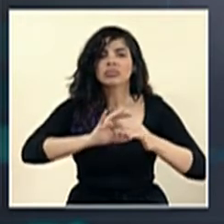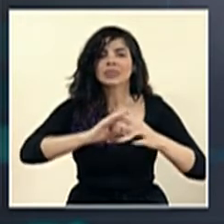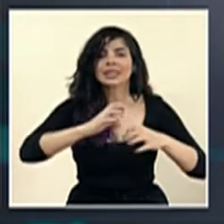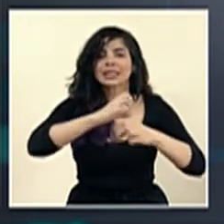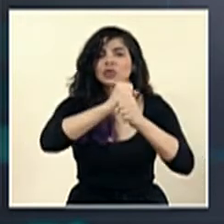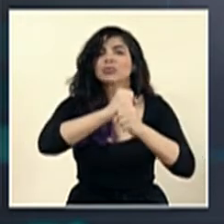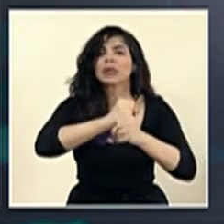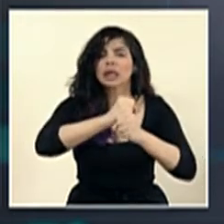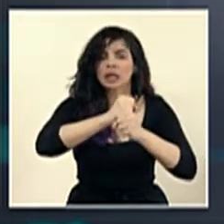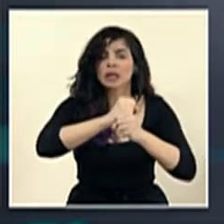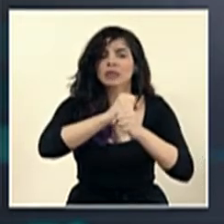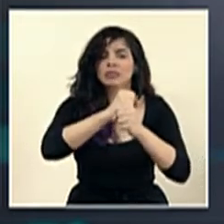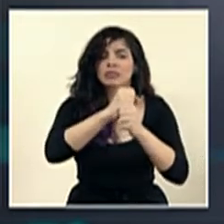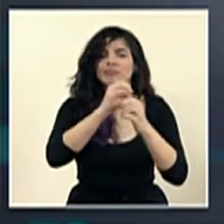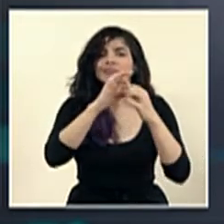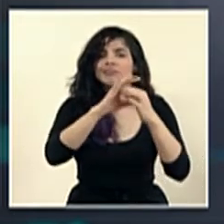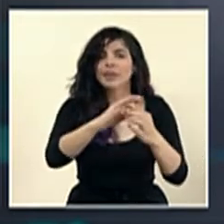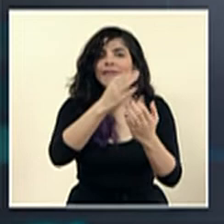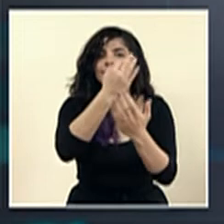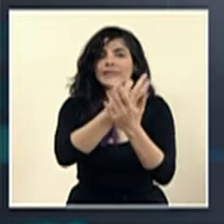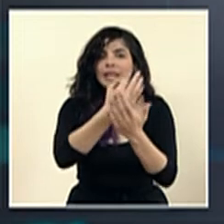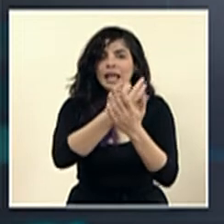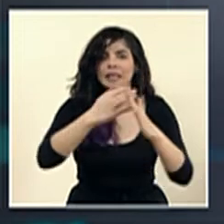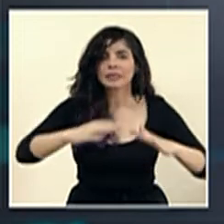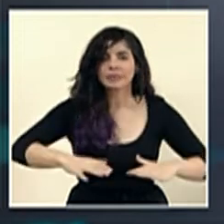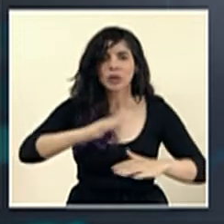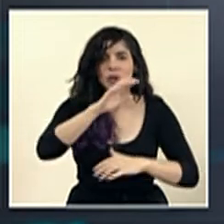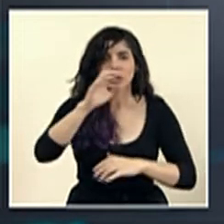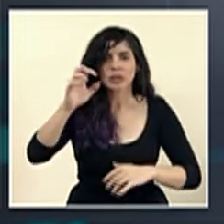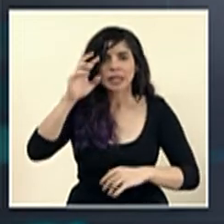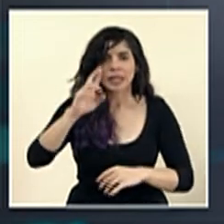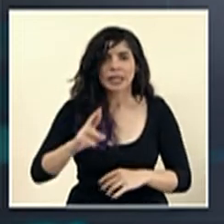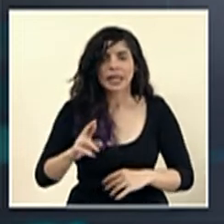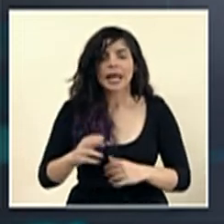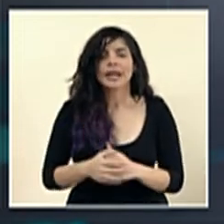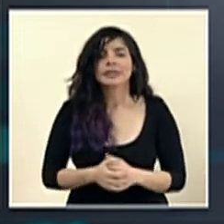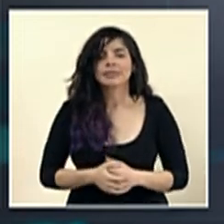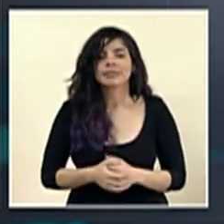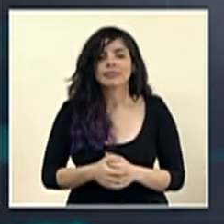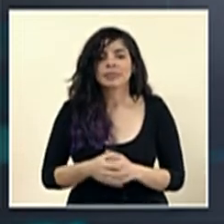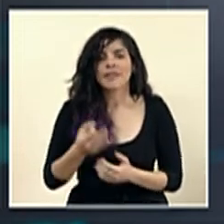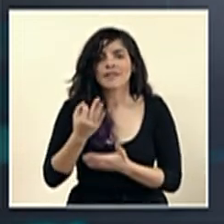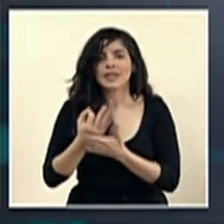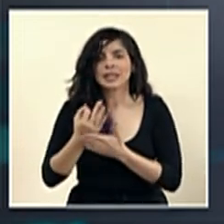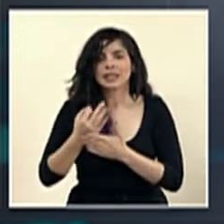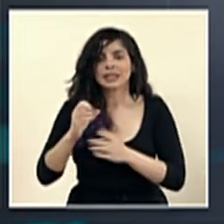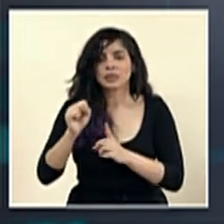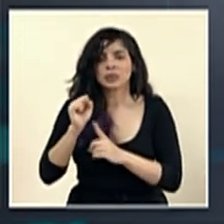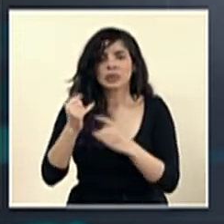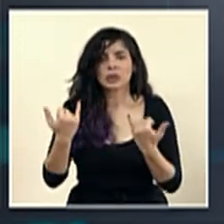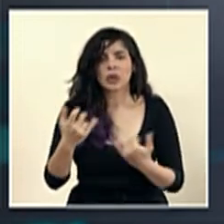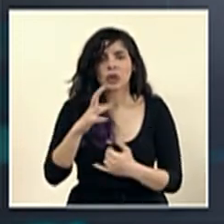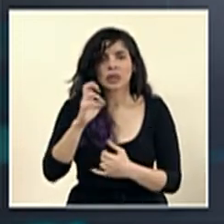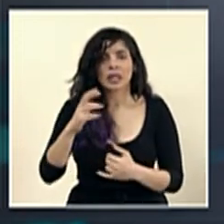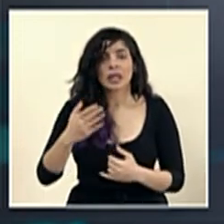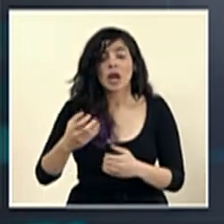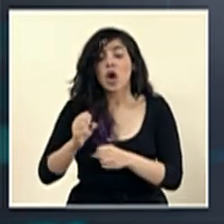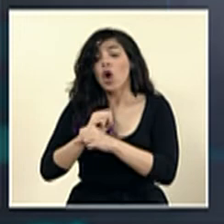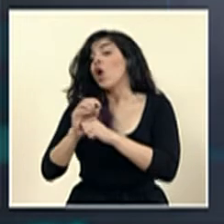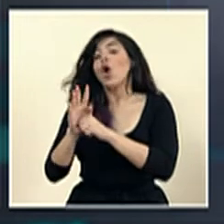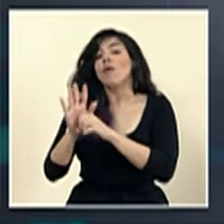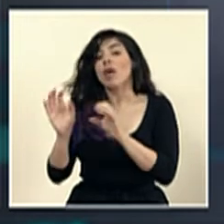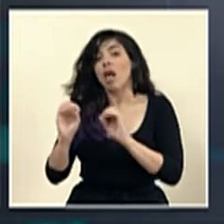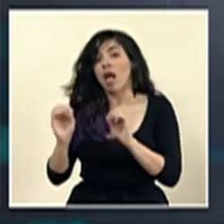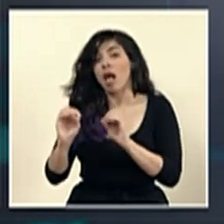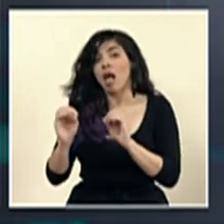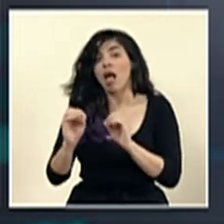resumen de las finanzas de Costa Rica, de la posición fiscal de Costa Rica. Antes del COVID, es